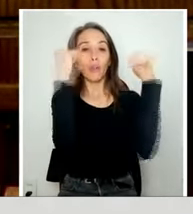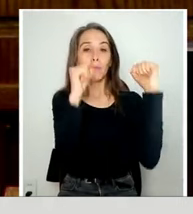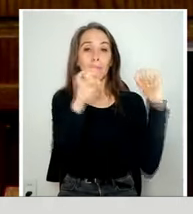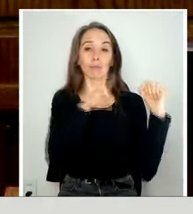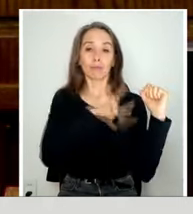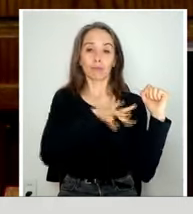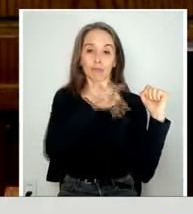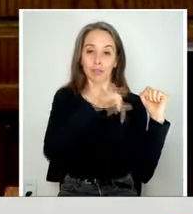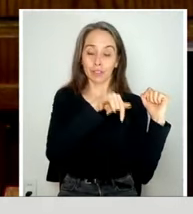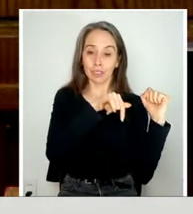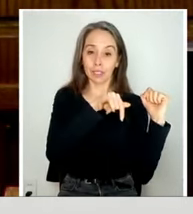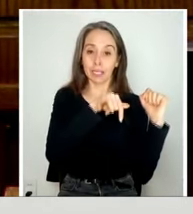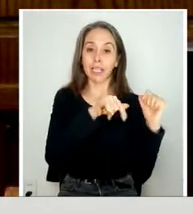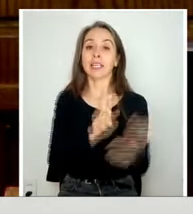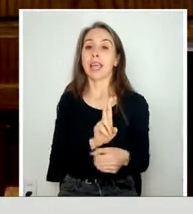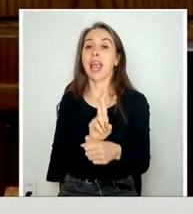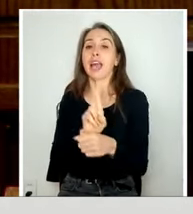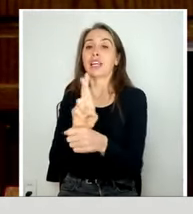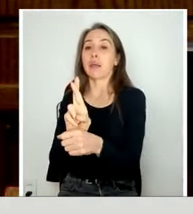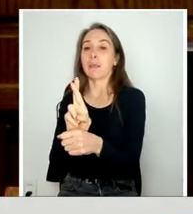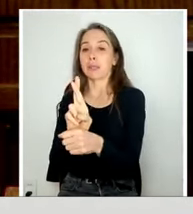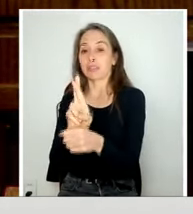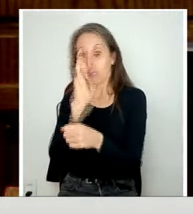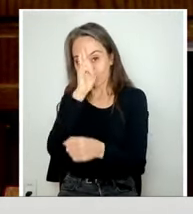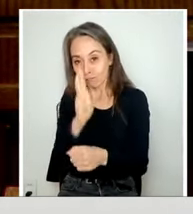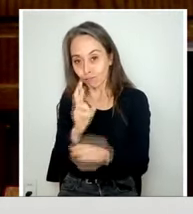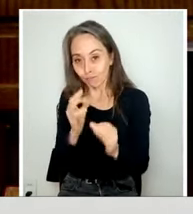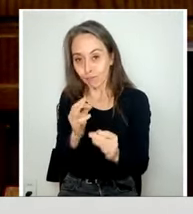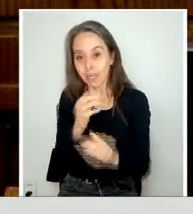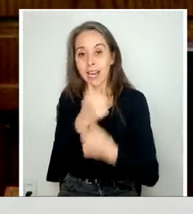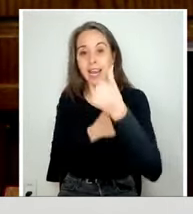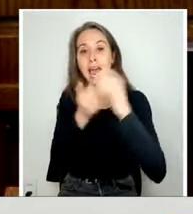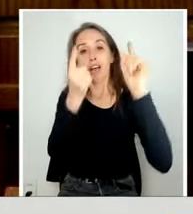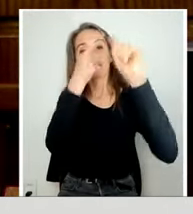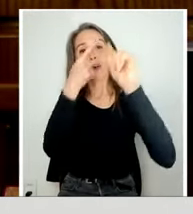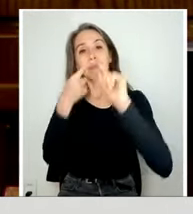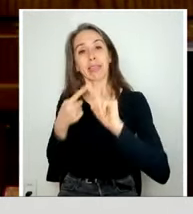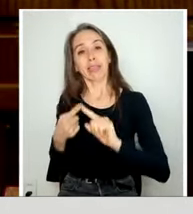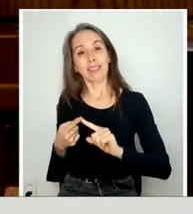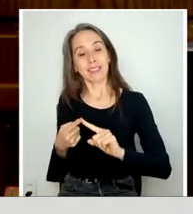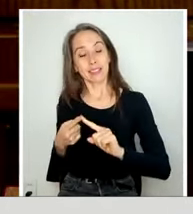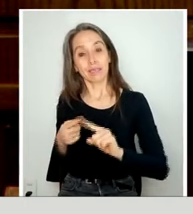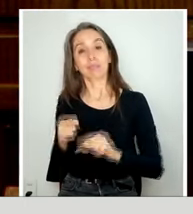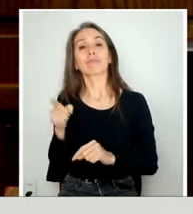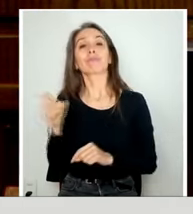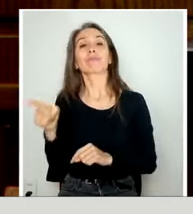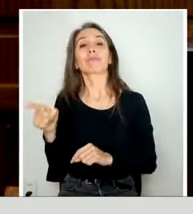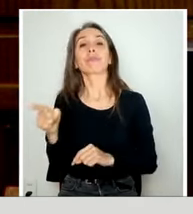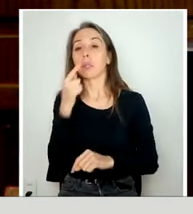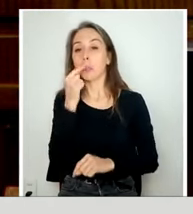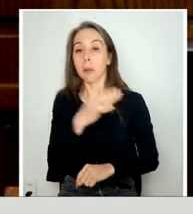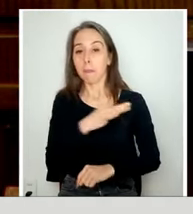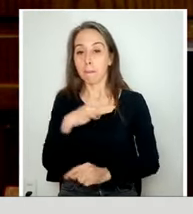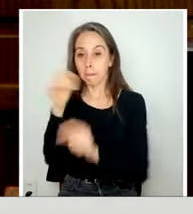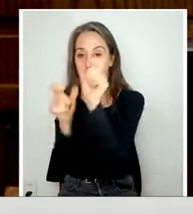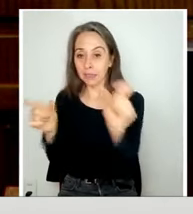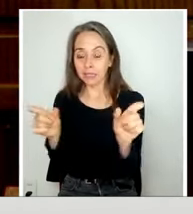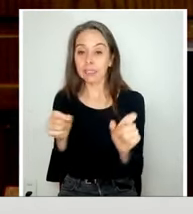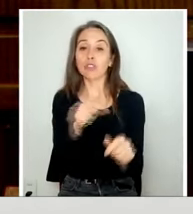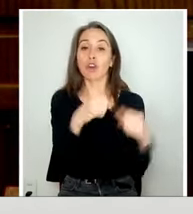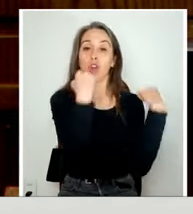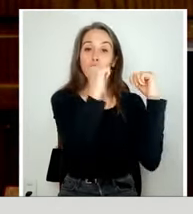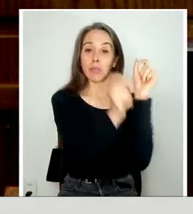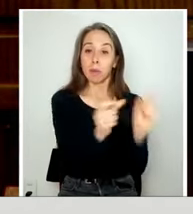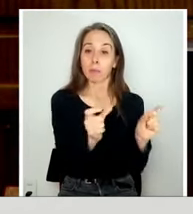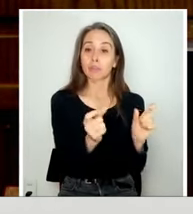no representarán honorablemente en estas competencias estimado ministros ellos necesitan a todos